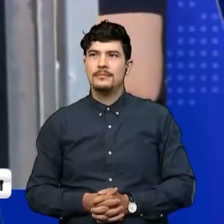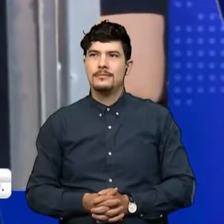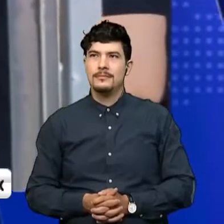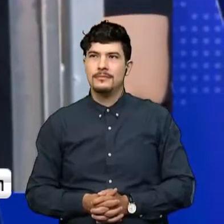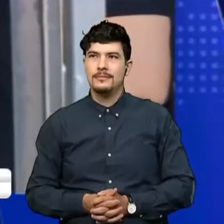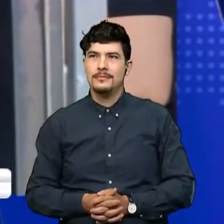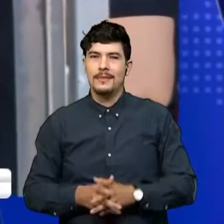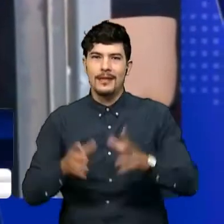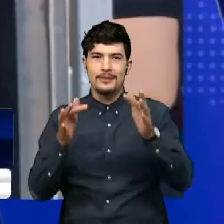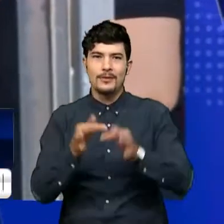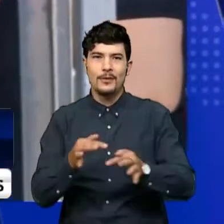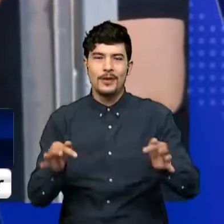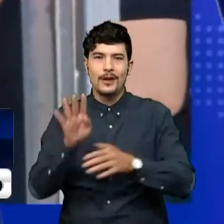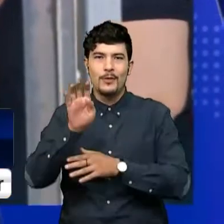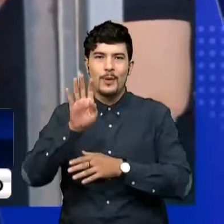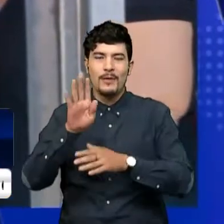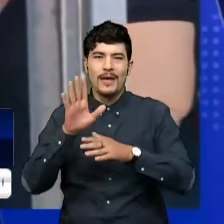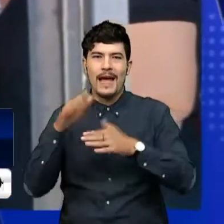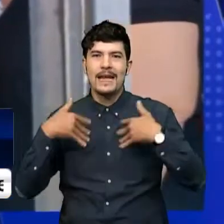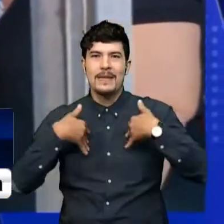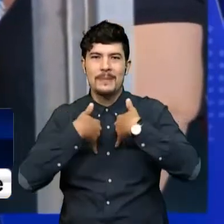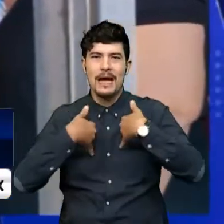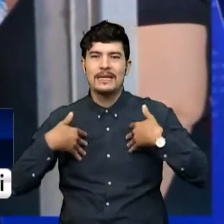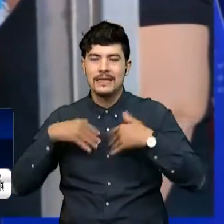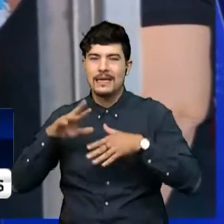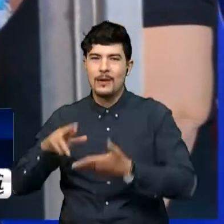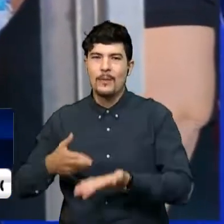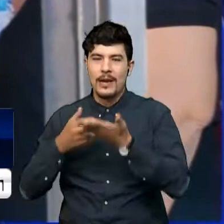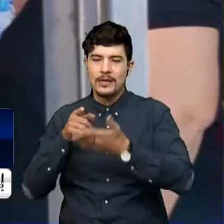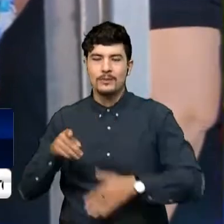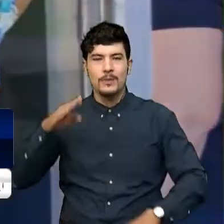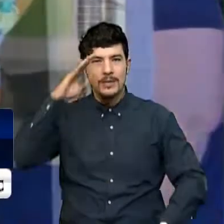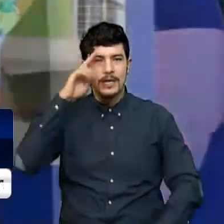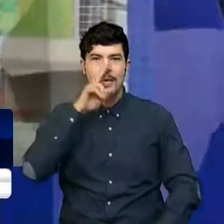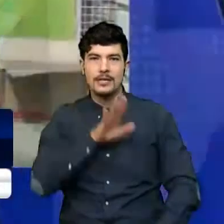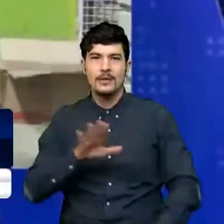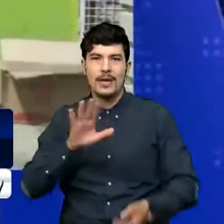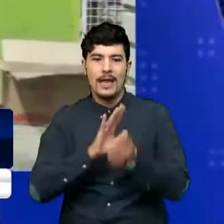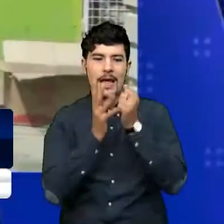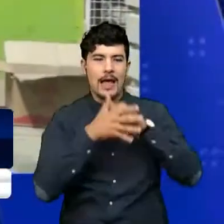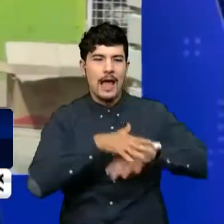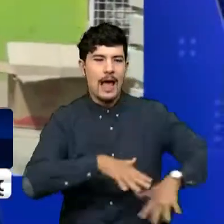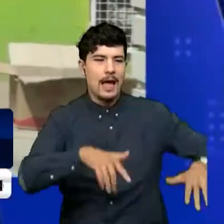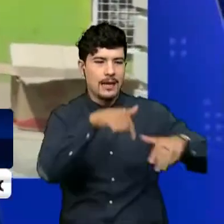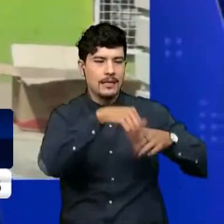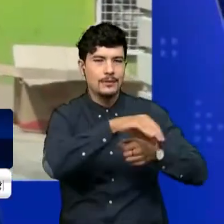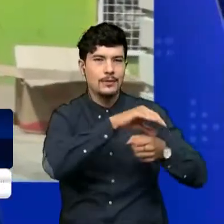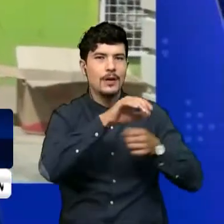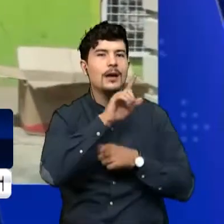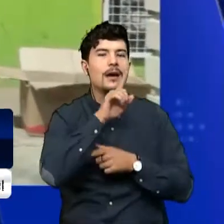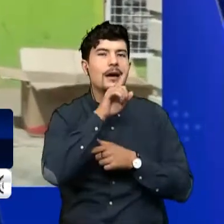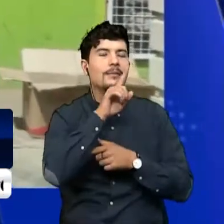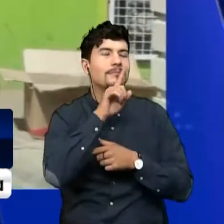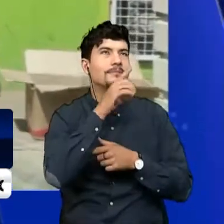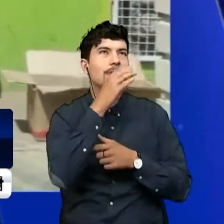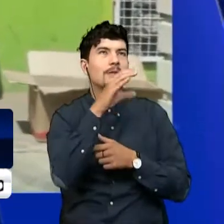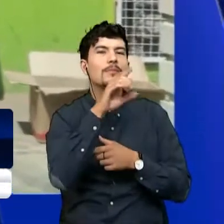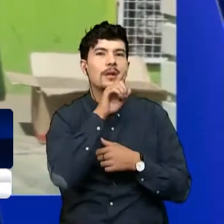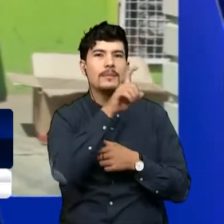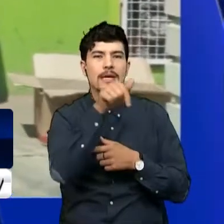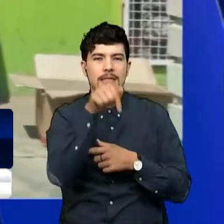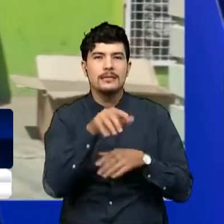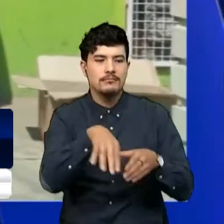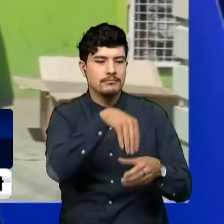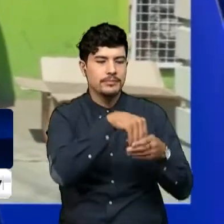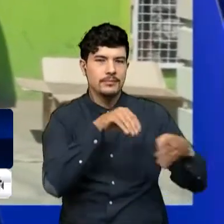en total fueron 9 animales silvestres los que fueron rescatados por la policía ambiental y el área metropolitana que permanecían cautivos en viviendas